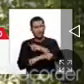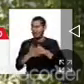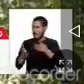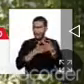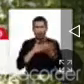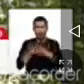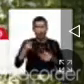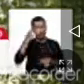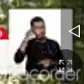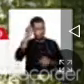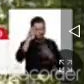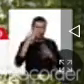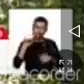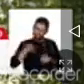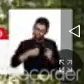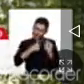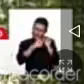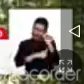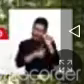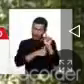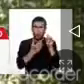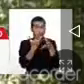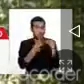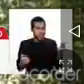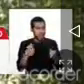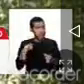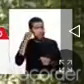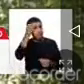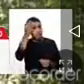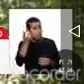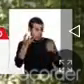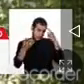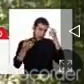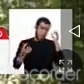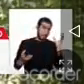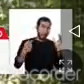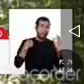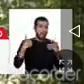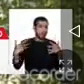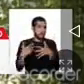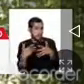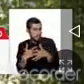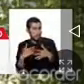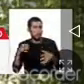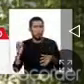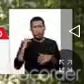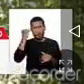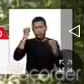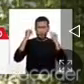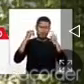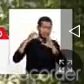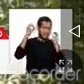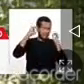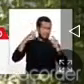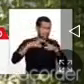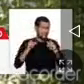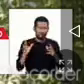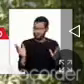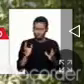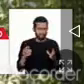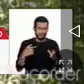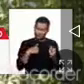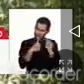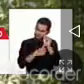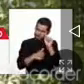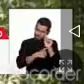de lo que quieran, esa hermandad no se borra ni con prejuicios, ni con temores, ni con ideologías.